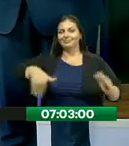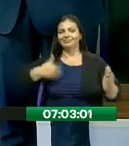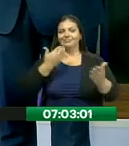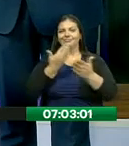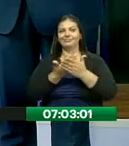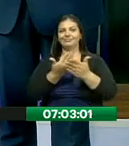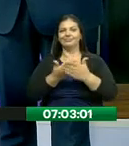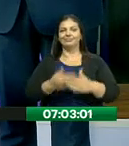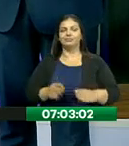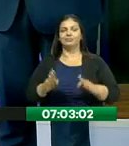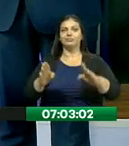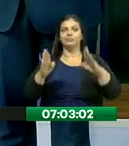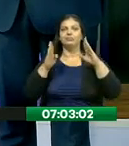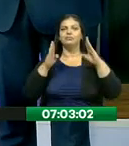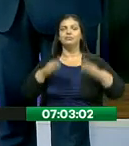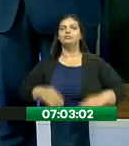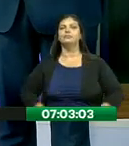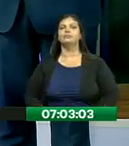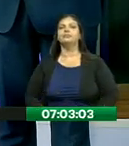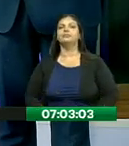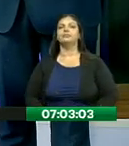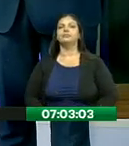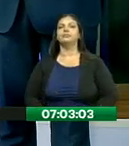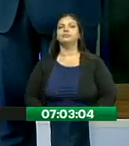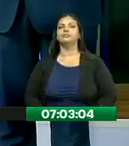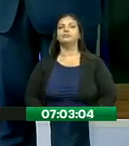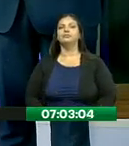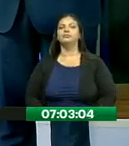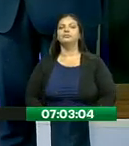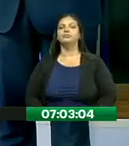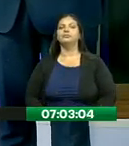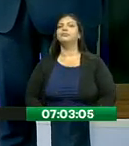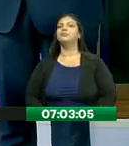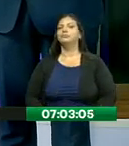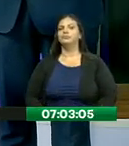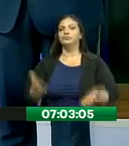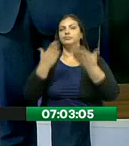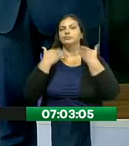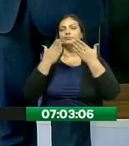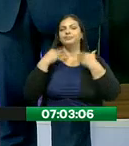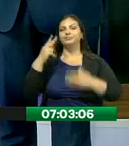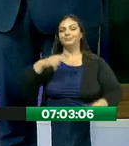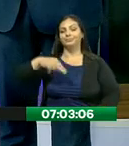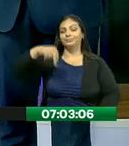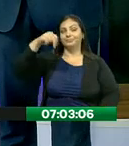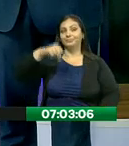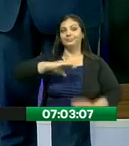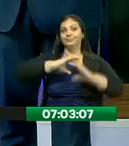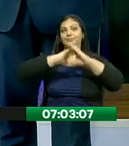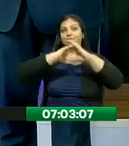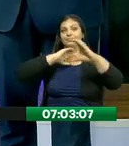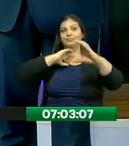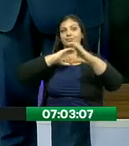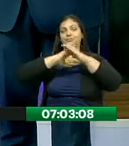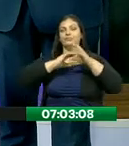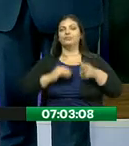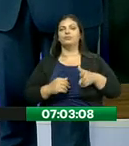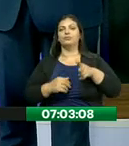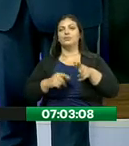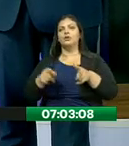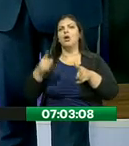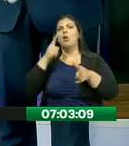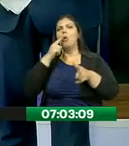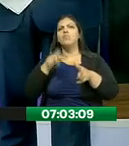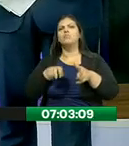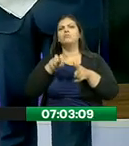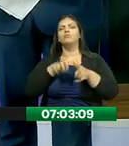evidente esa atención que tienen a un presunto asaltante de bus en el norte de la ciudad de guayaquil el sujeto se encontraba en posesión de varios objetos